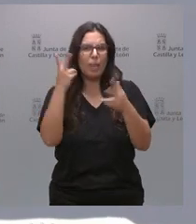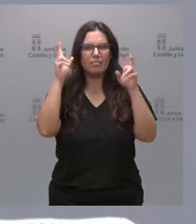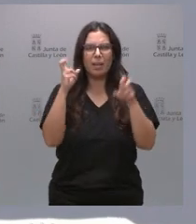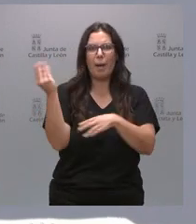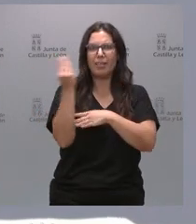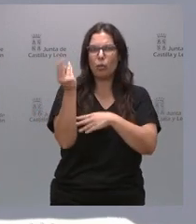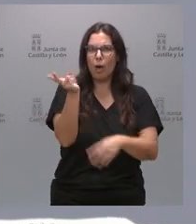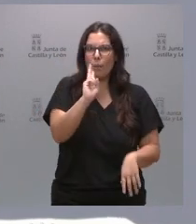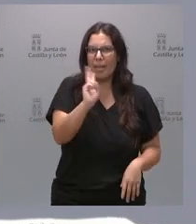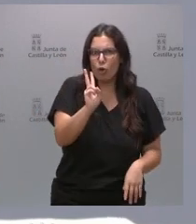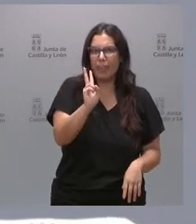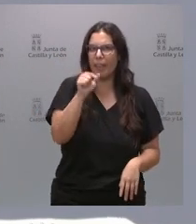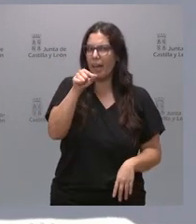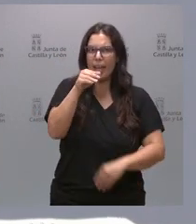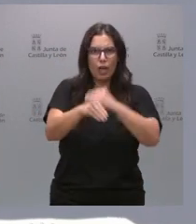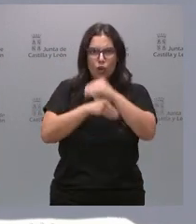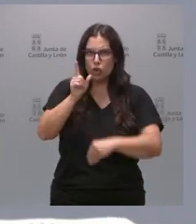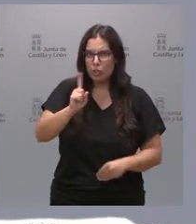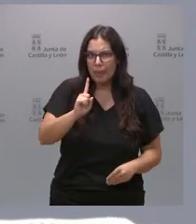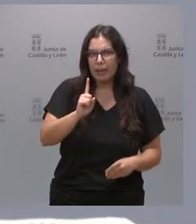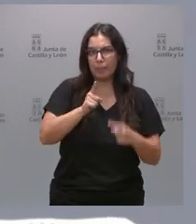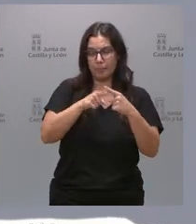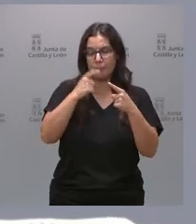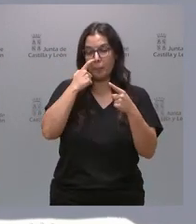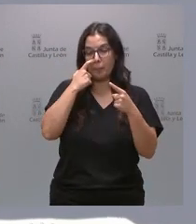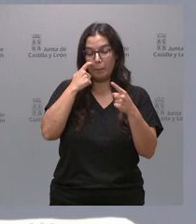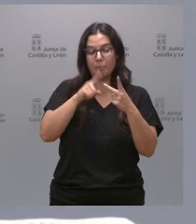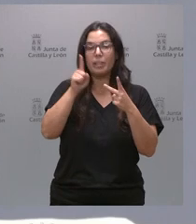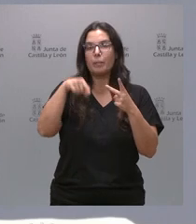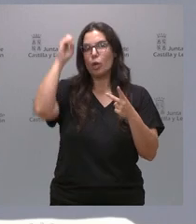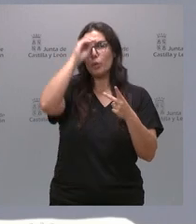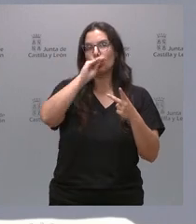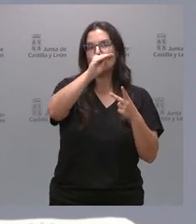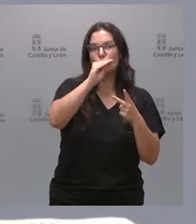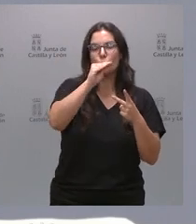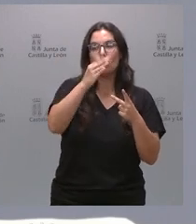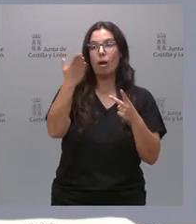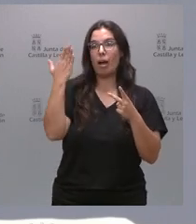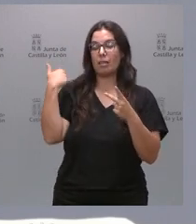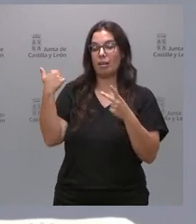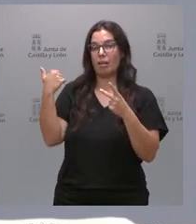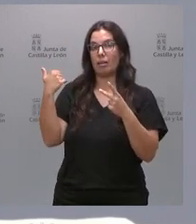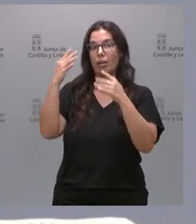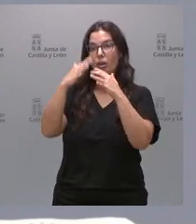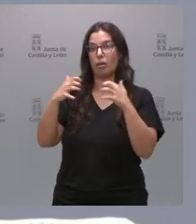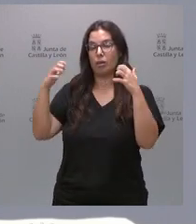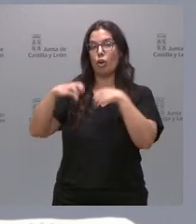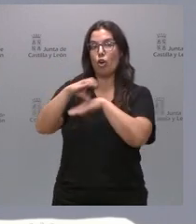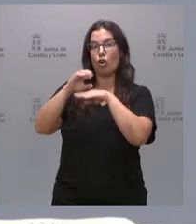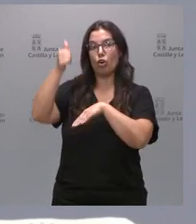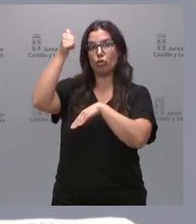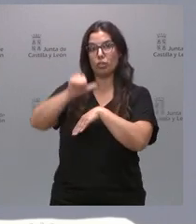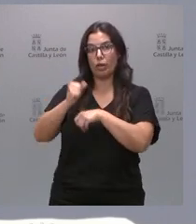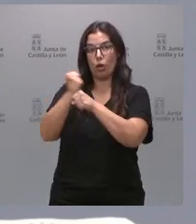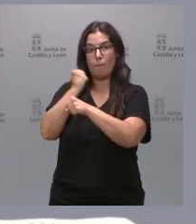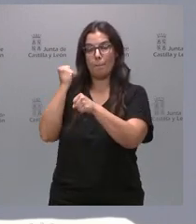actuación para para esta para esta zona por eso por un lado y por otro Qué le parecen las declaraciones ayer en el pleno del consejero veganzones otra vez